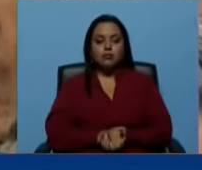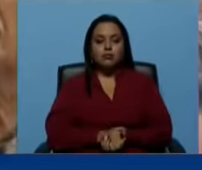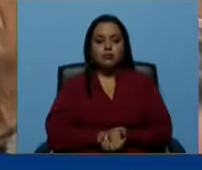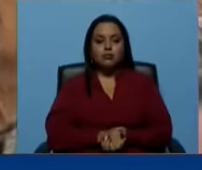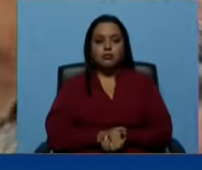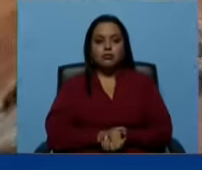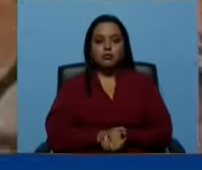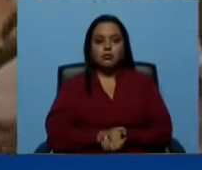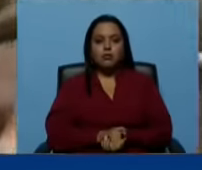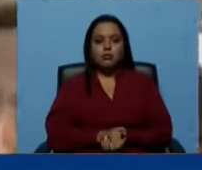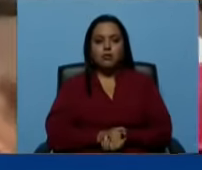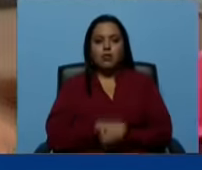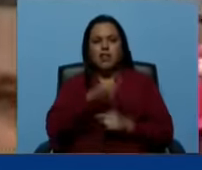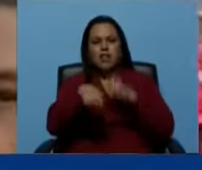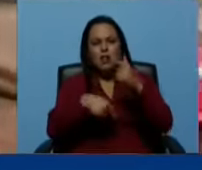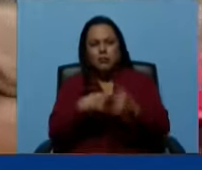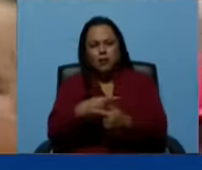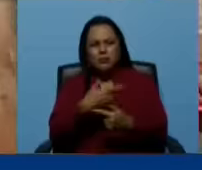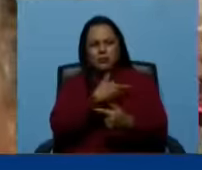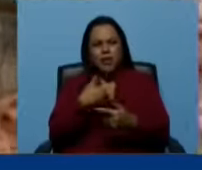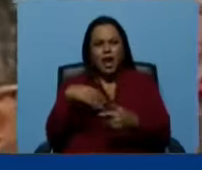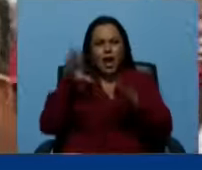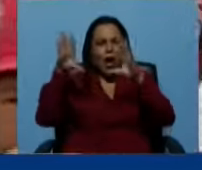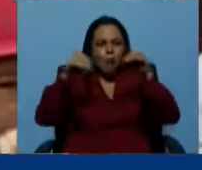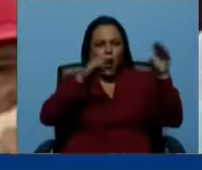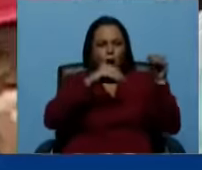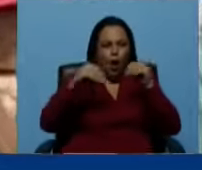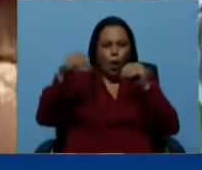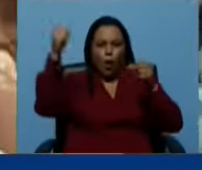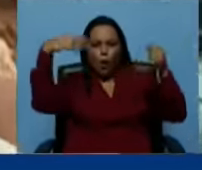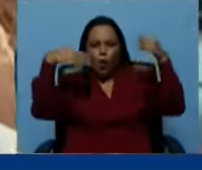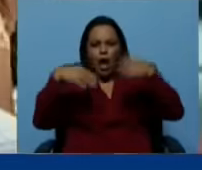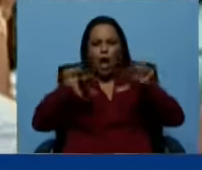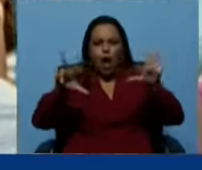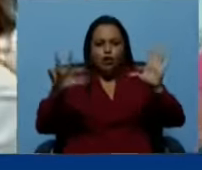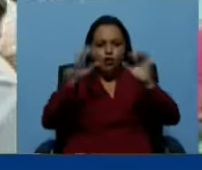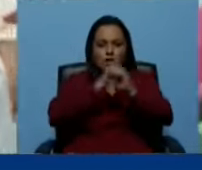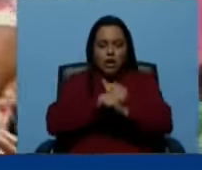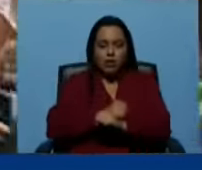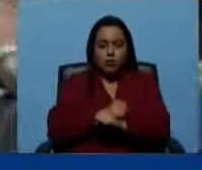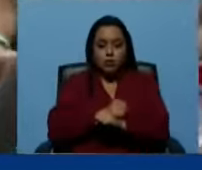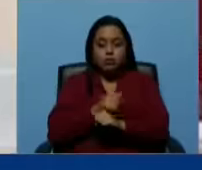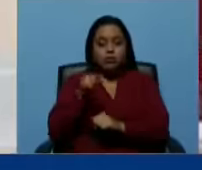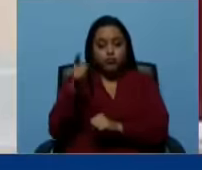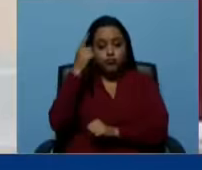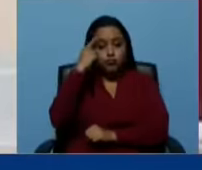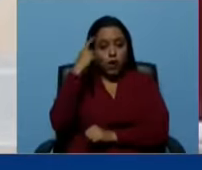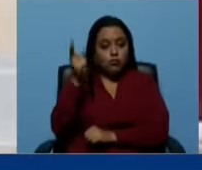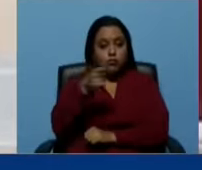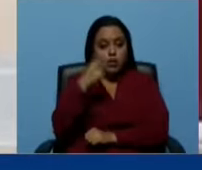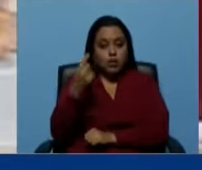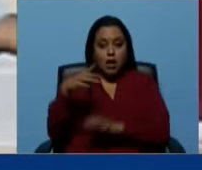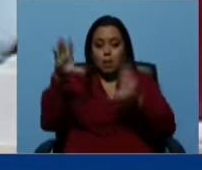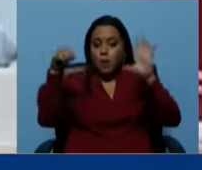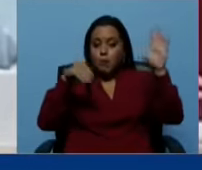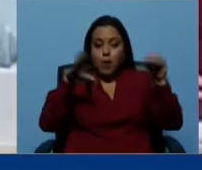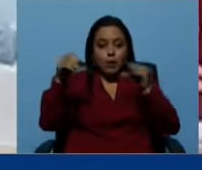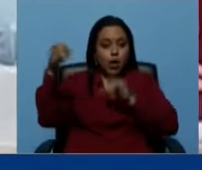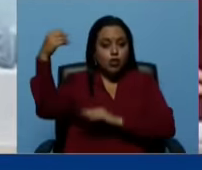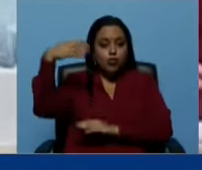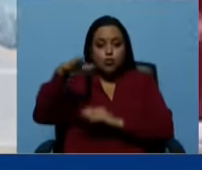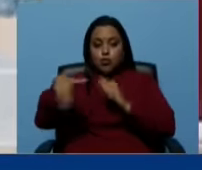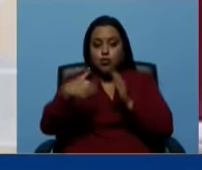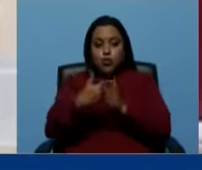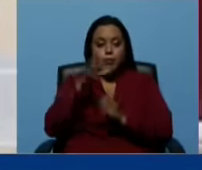Y después iban a crear un apagón a las 8 de la noche. Imagínense ustedes, se va la luz en todo el país y